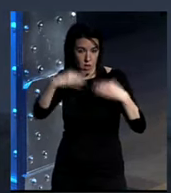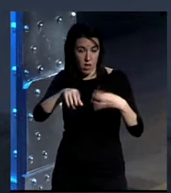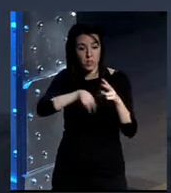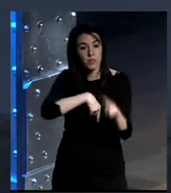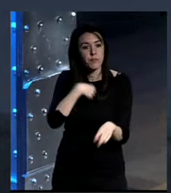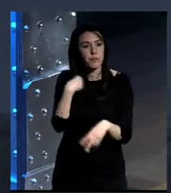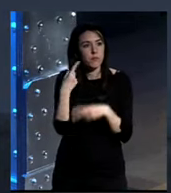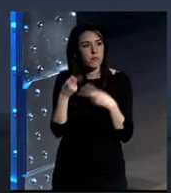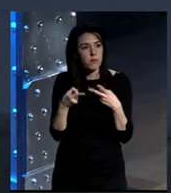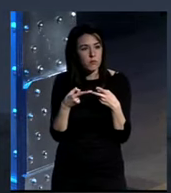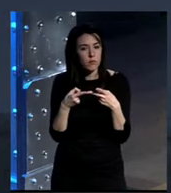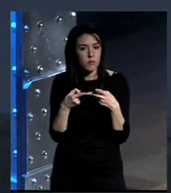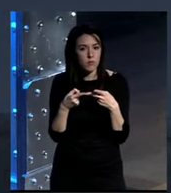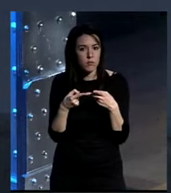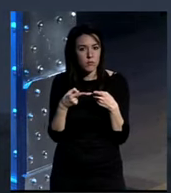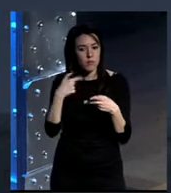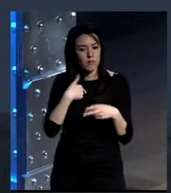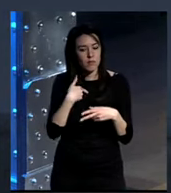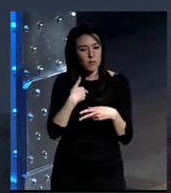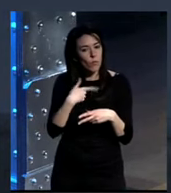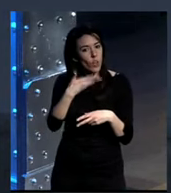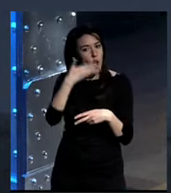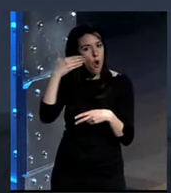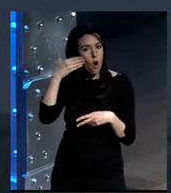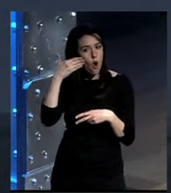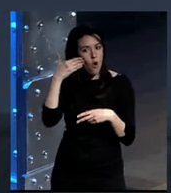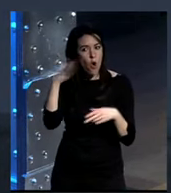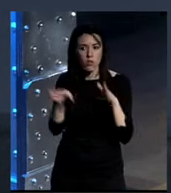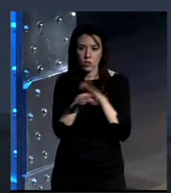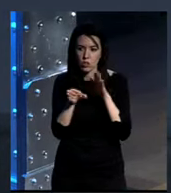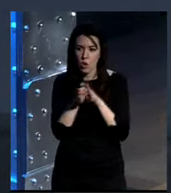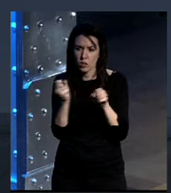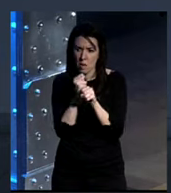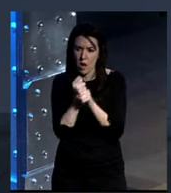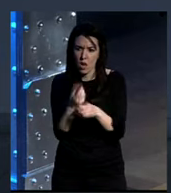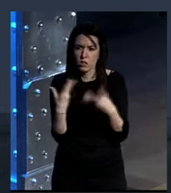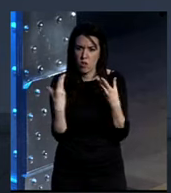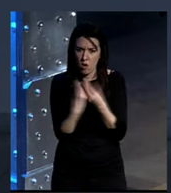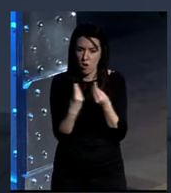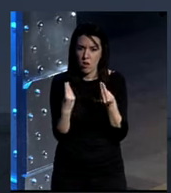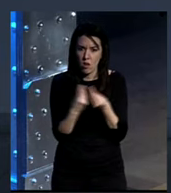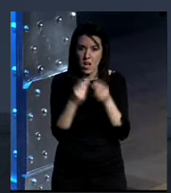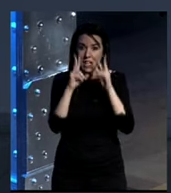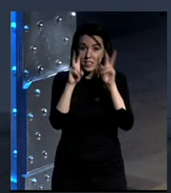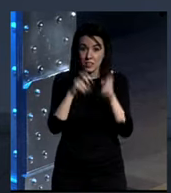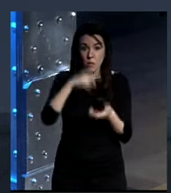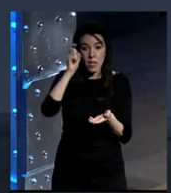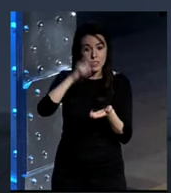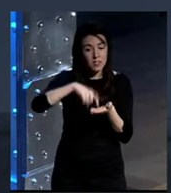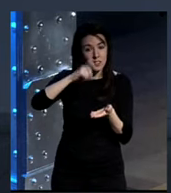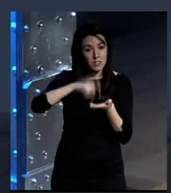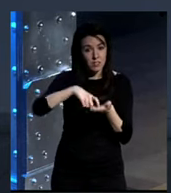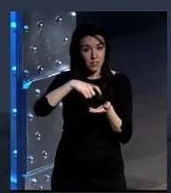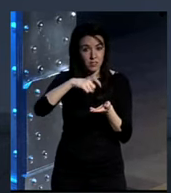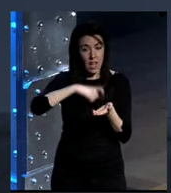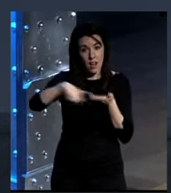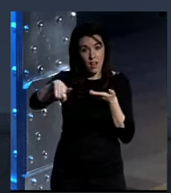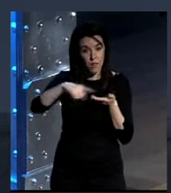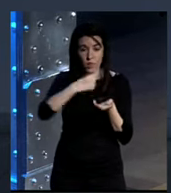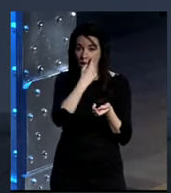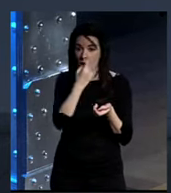Después tuve el honor de seguir trabajando con él en temas de telegrafía óptica,